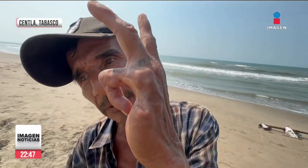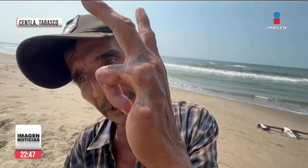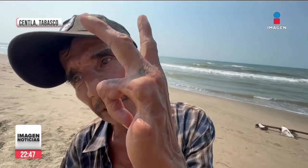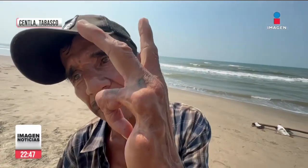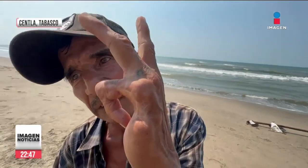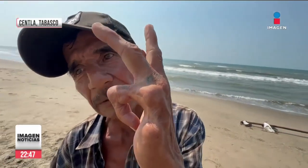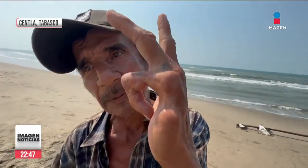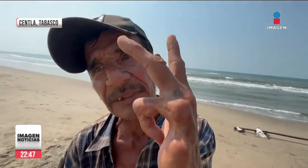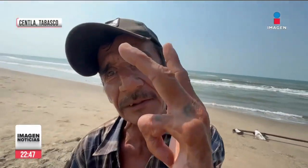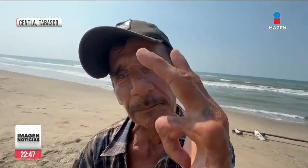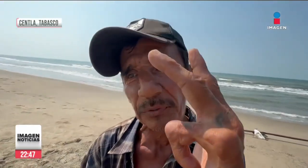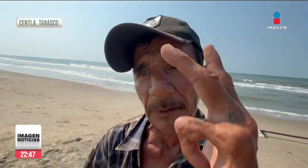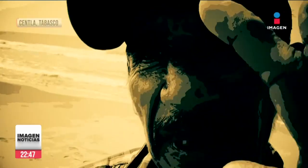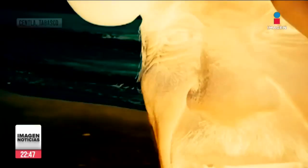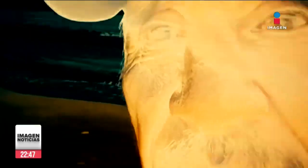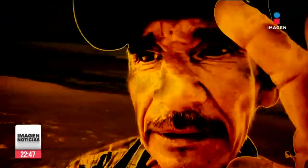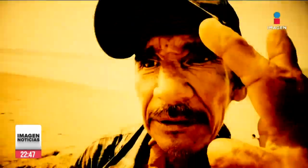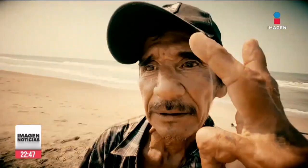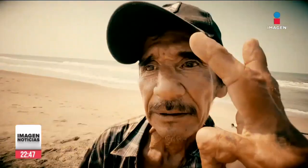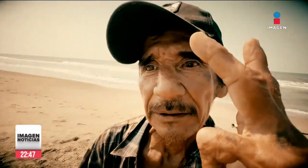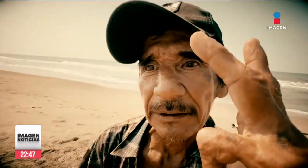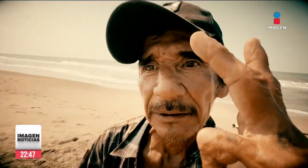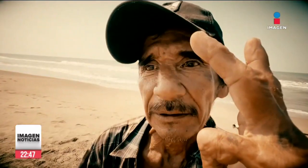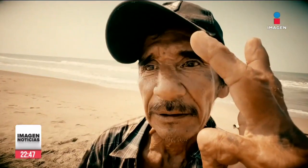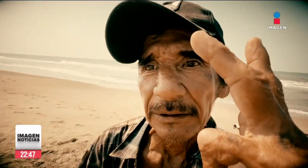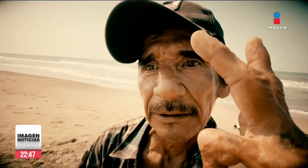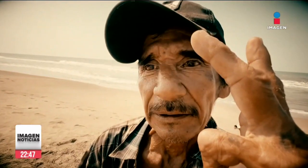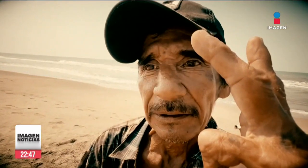datos nadie lo sabe